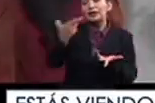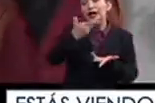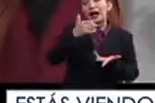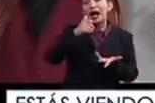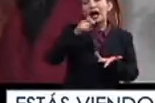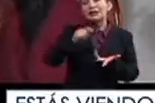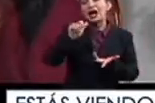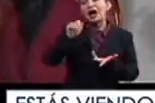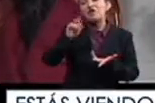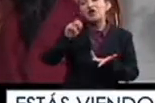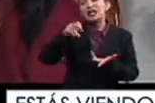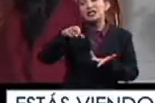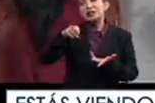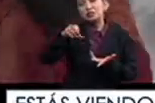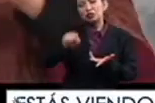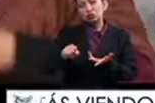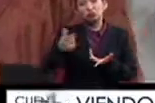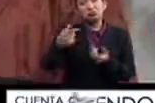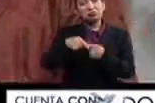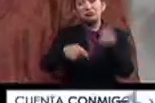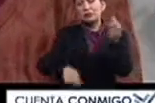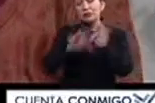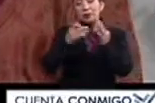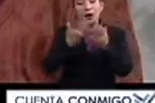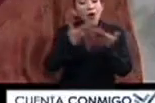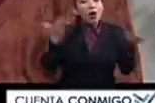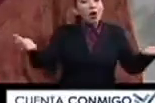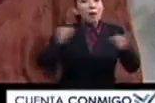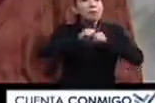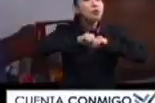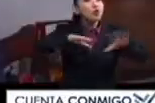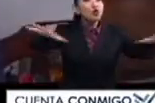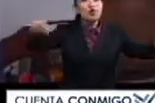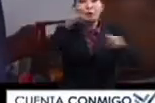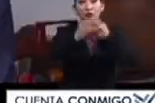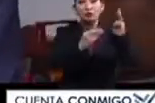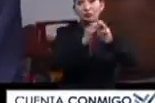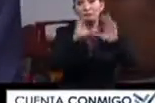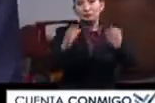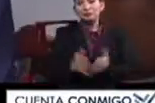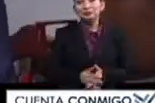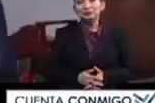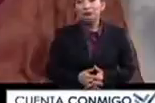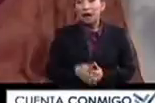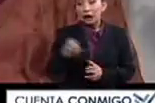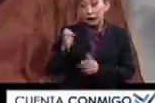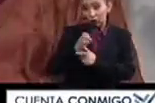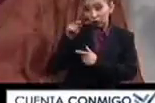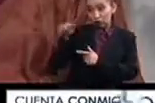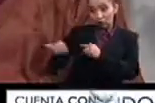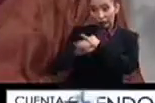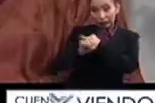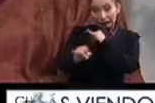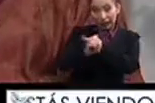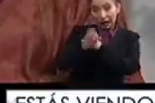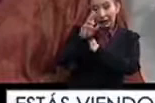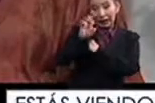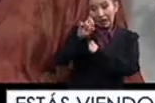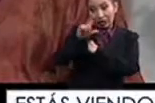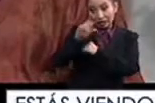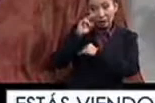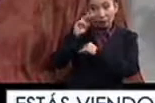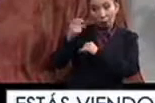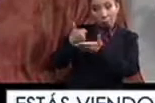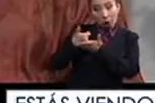en los aforismos, etcétera, ¿no? Pero que ahora se ha vuelto masiva. Entonces las famosas redes sociales las ves como una alternativa, como